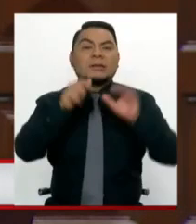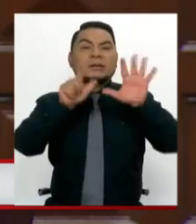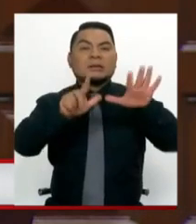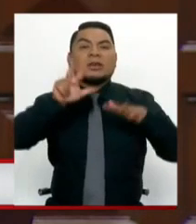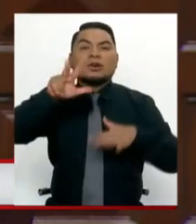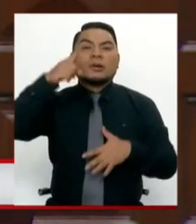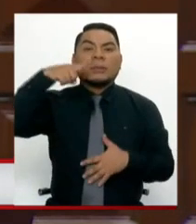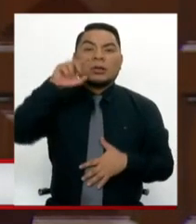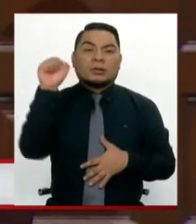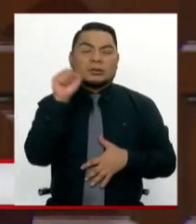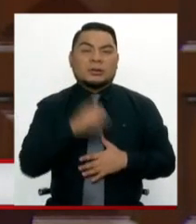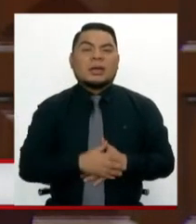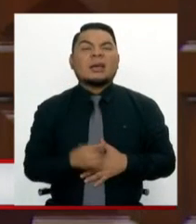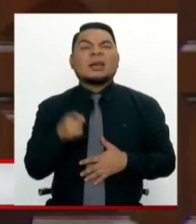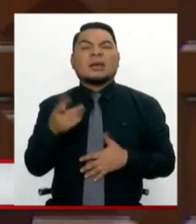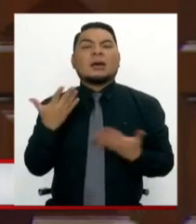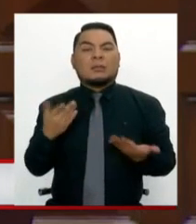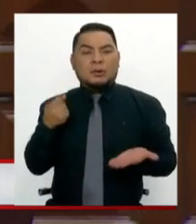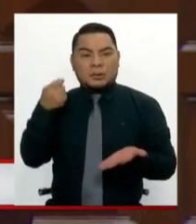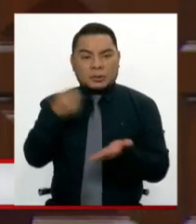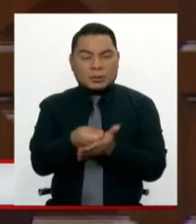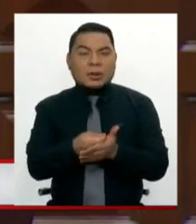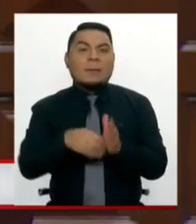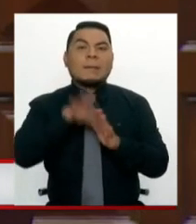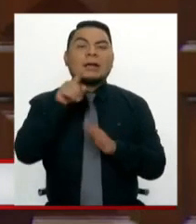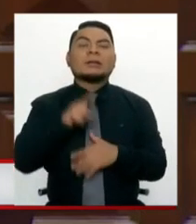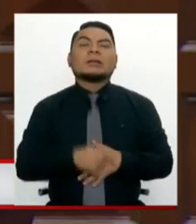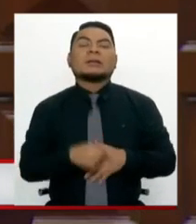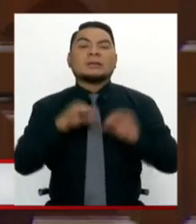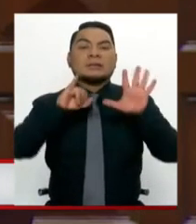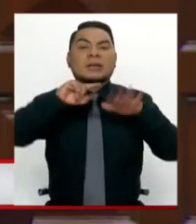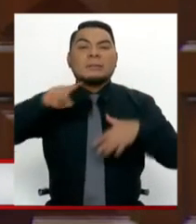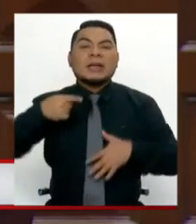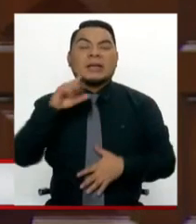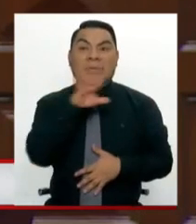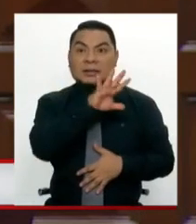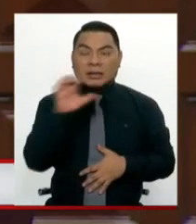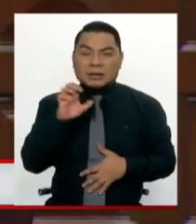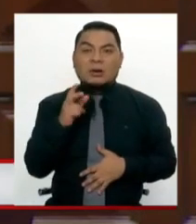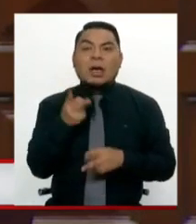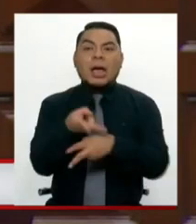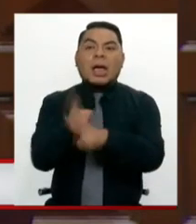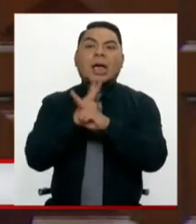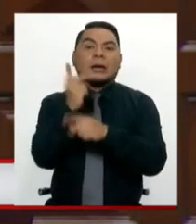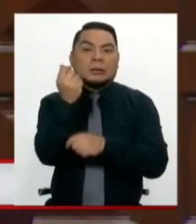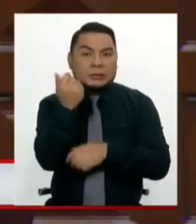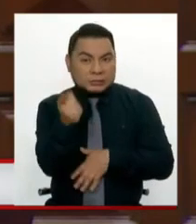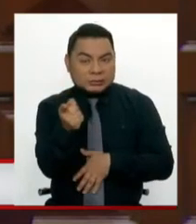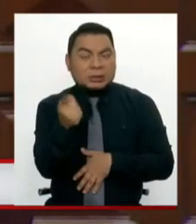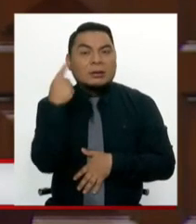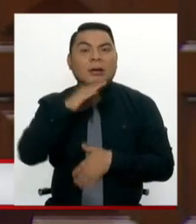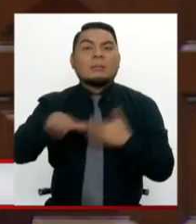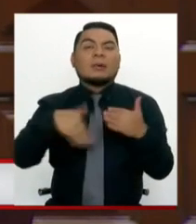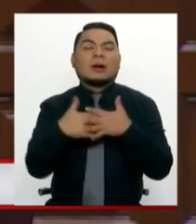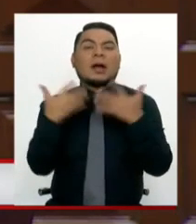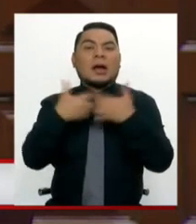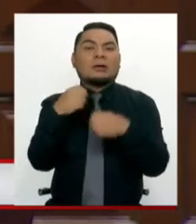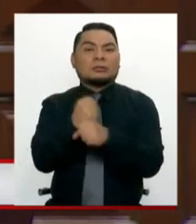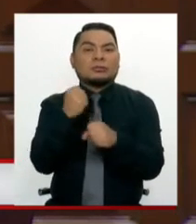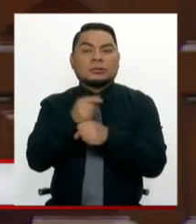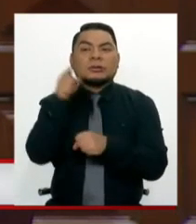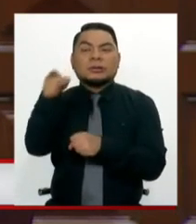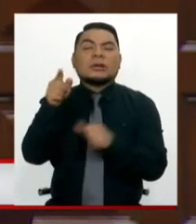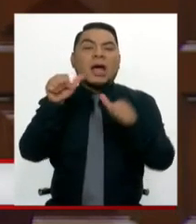millones de soles para otorgar a más de 6.500 créditos para bionegocios en